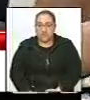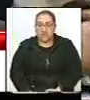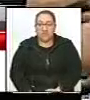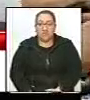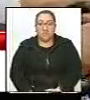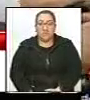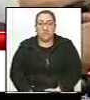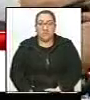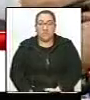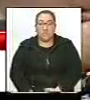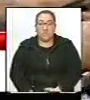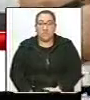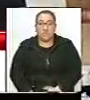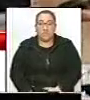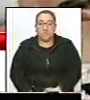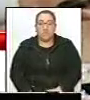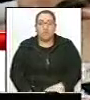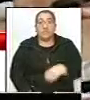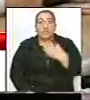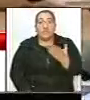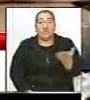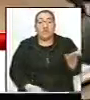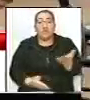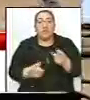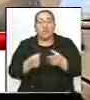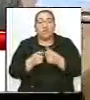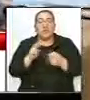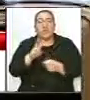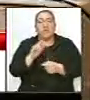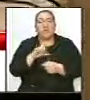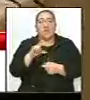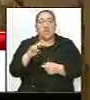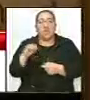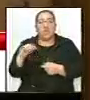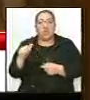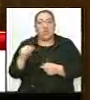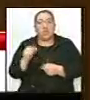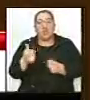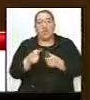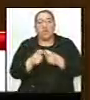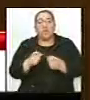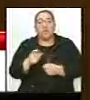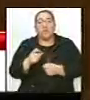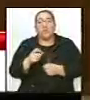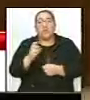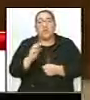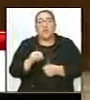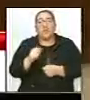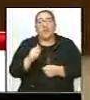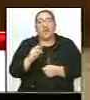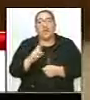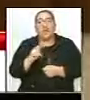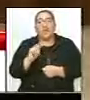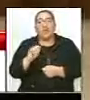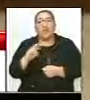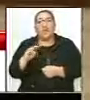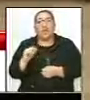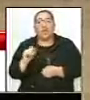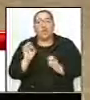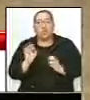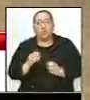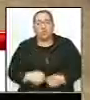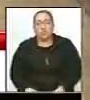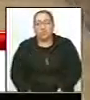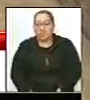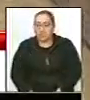Dar la bienvenida al congresista Villanueva, tiene una interrupción el congresista Martorell. Gracias, presidente, y justamente en el